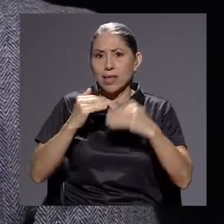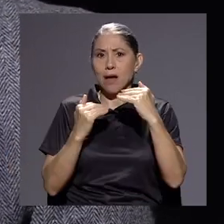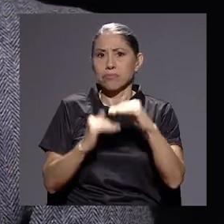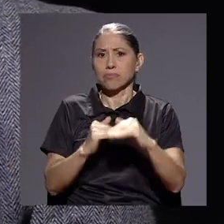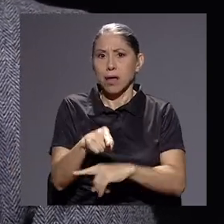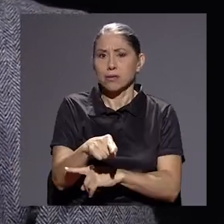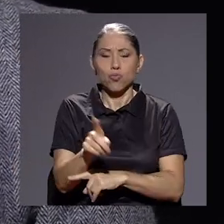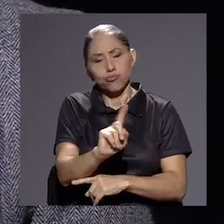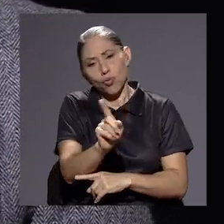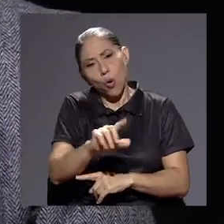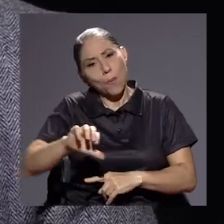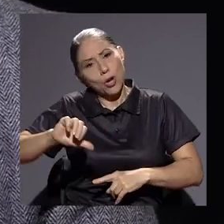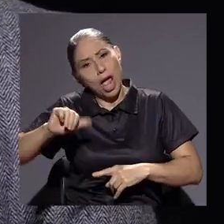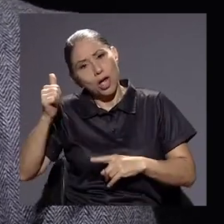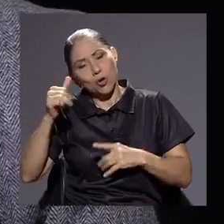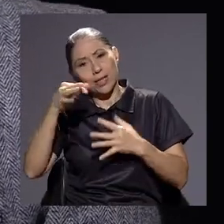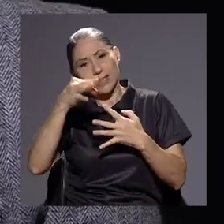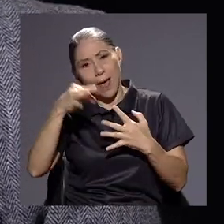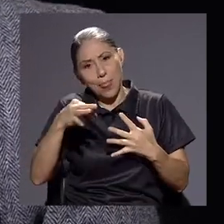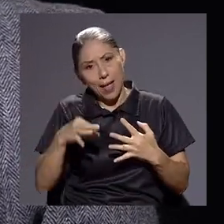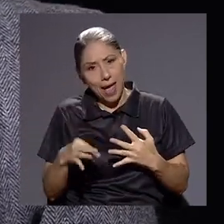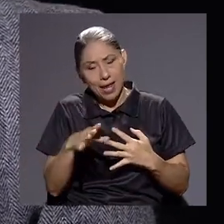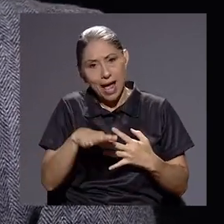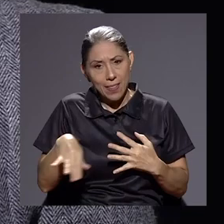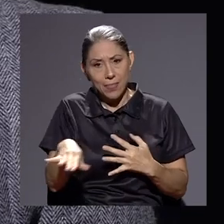hay otras alternativas al principialismo,